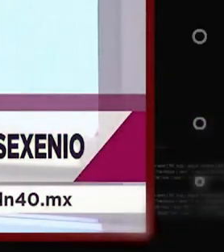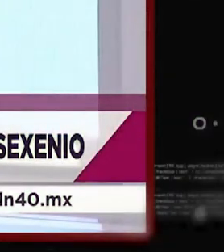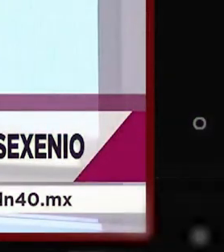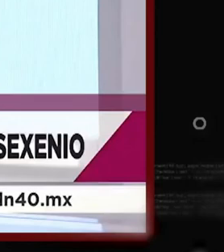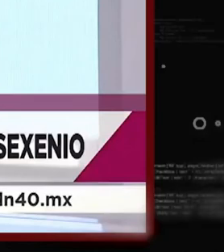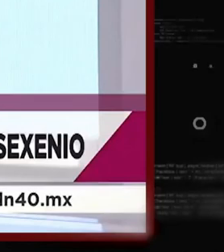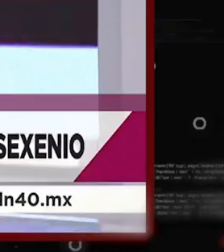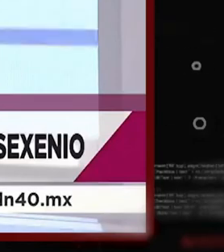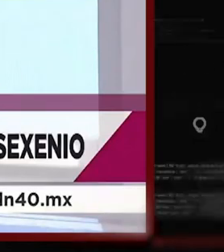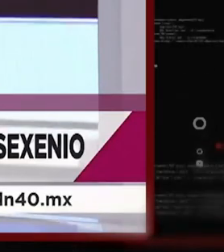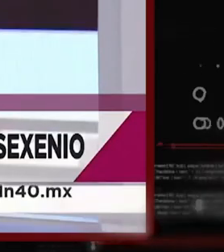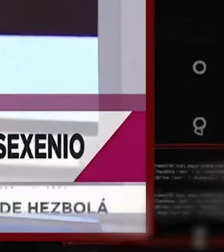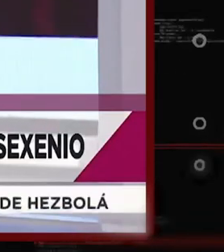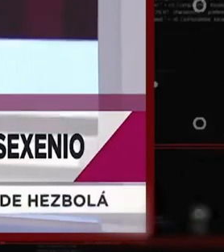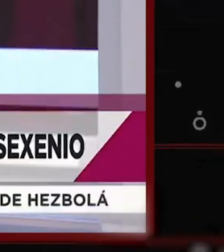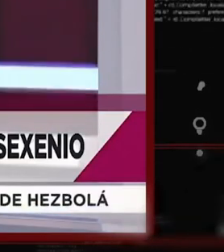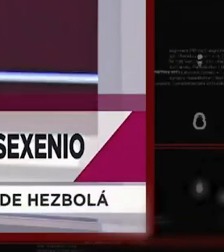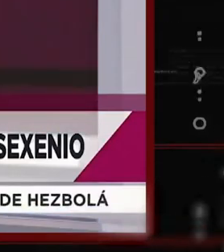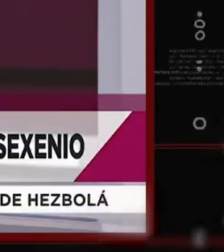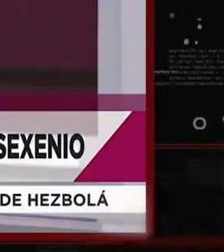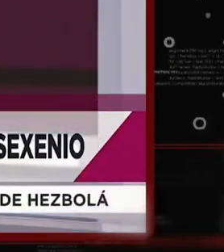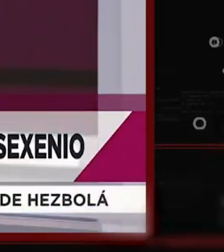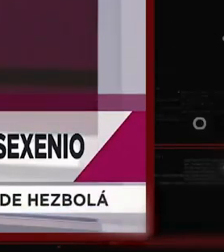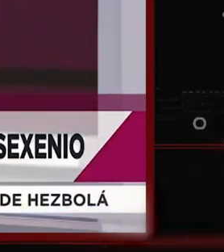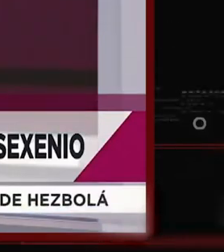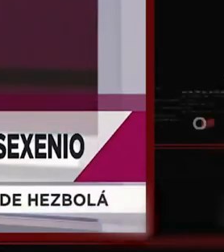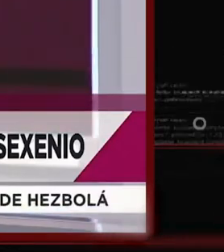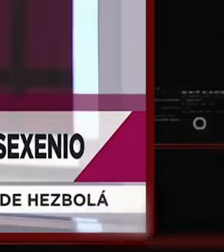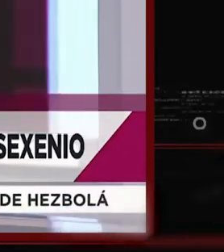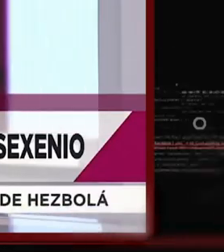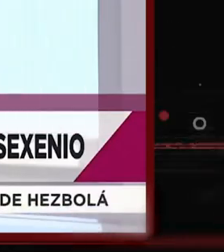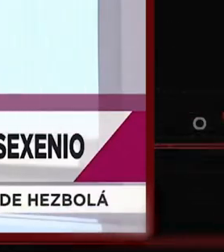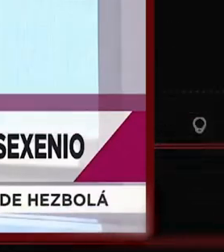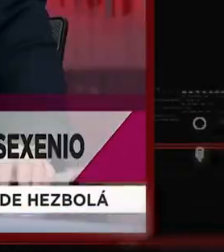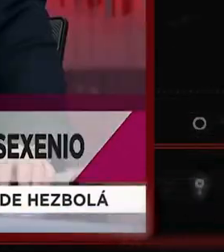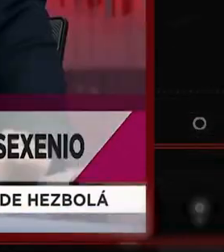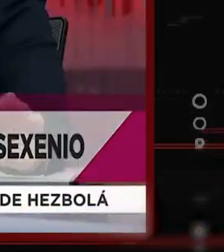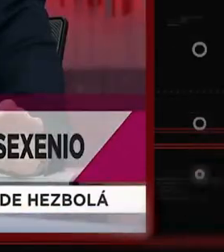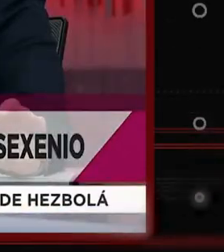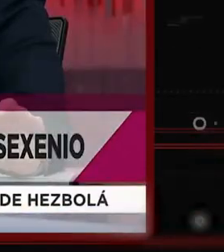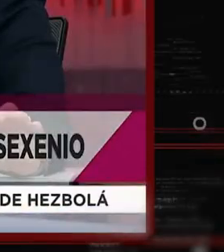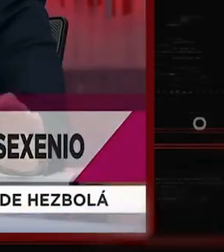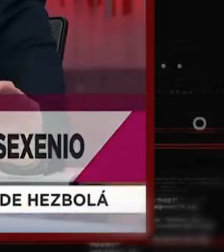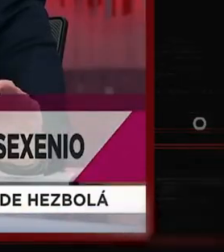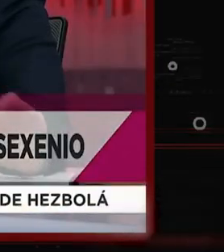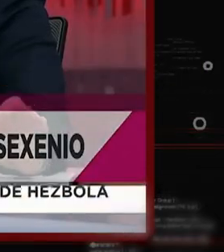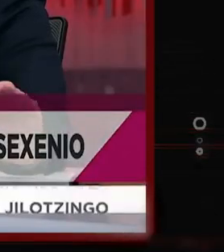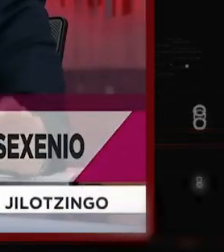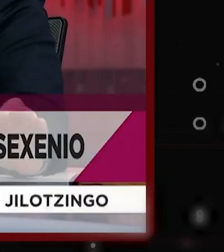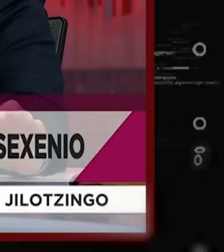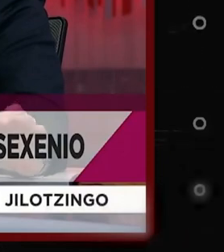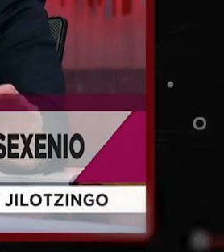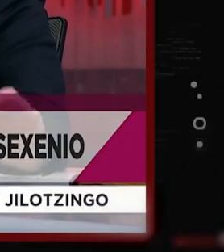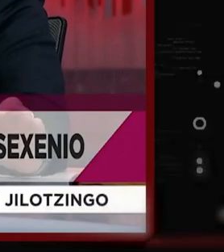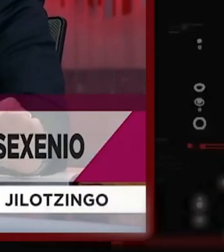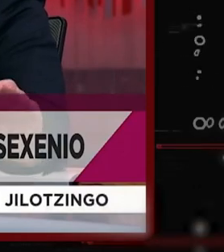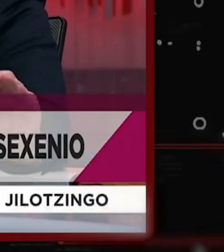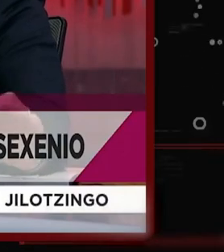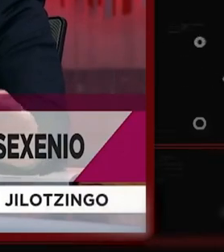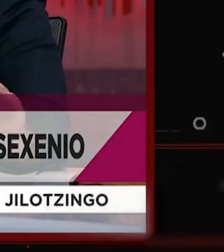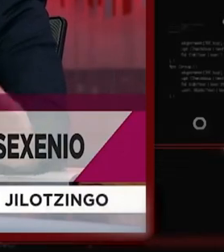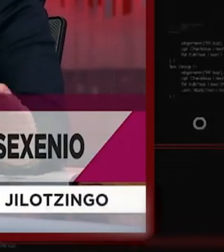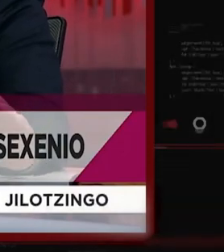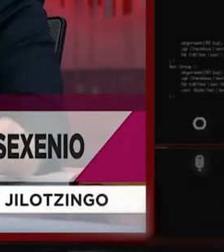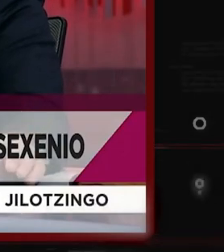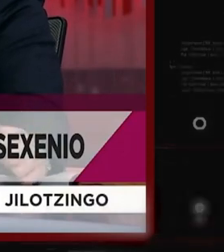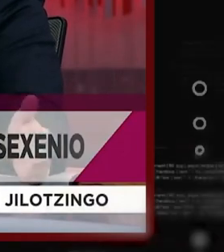un sexenio habíamos tenido un incremento tan alto en el nivel de la deuda pública. Entonces, tengo aquí, 82-88 creció